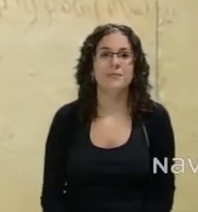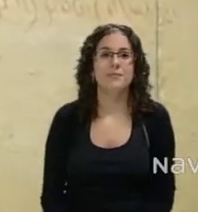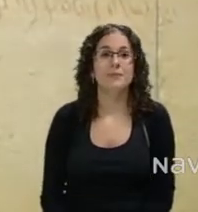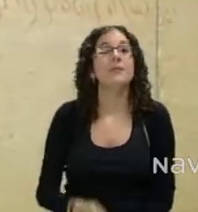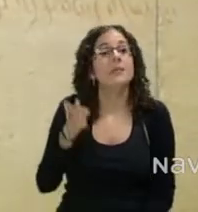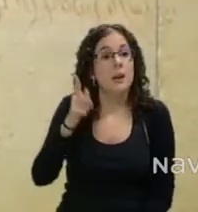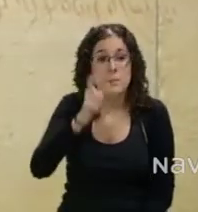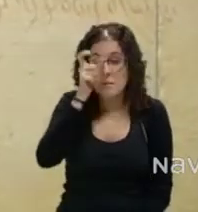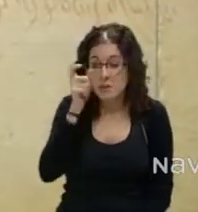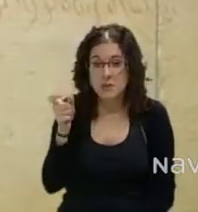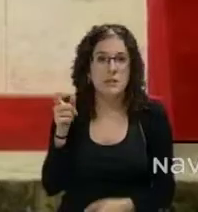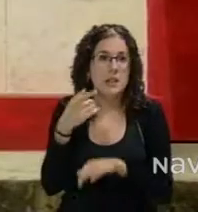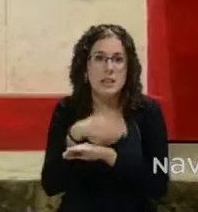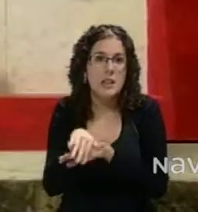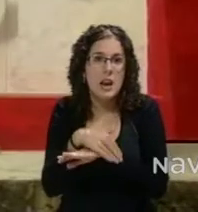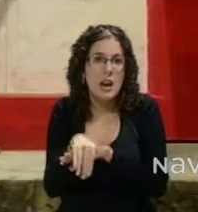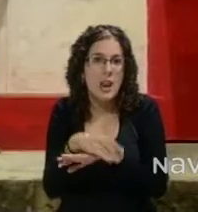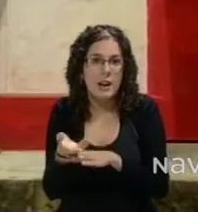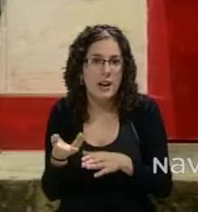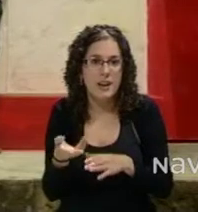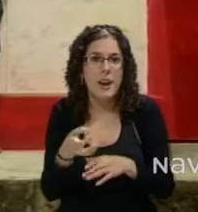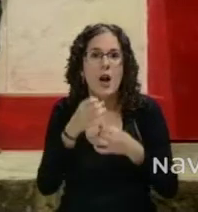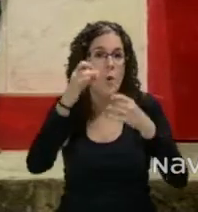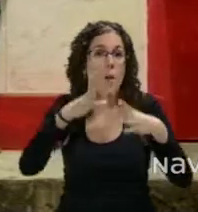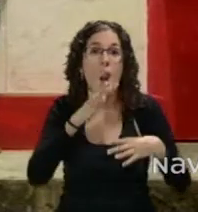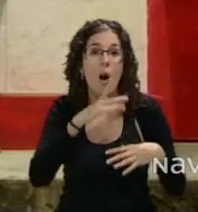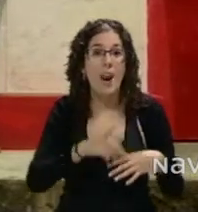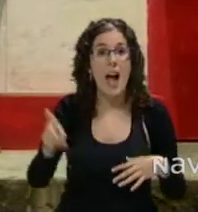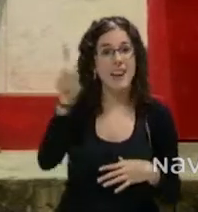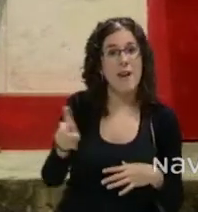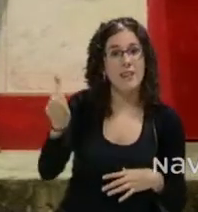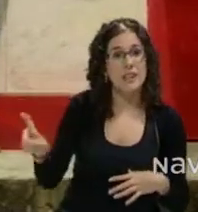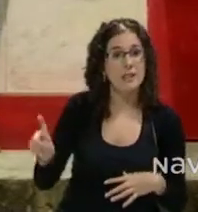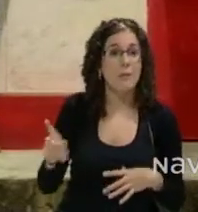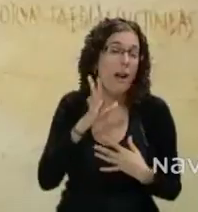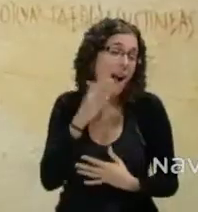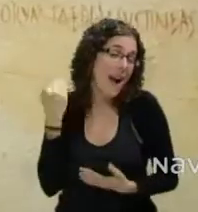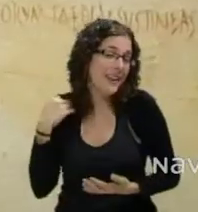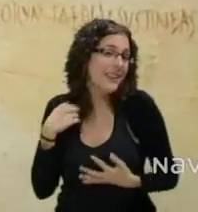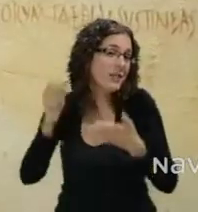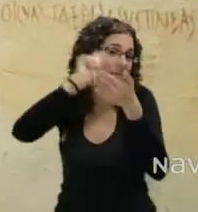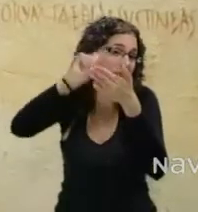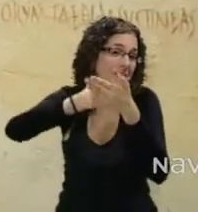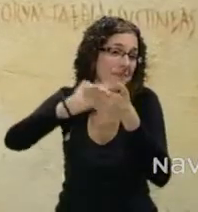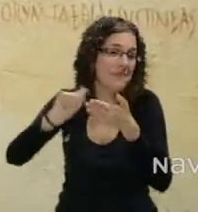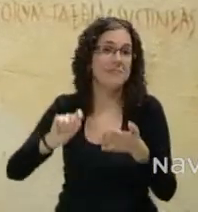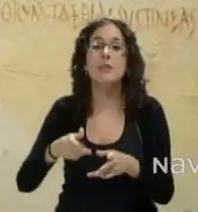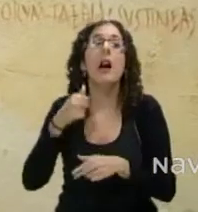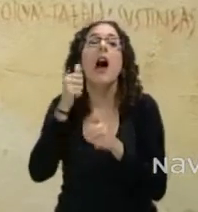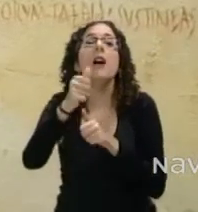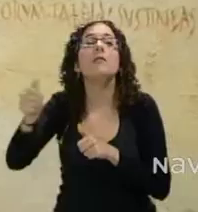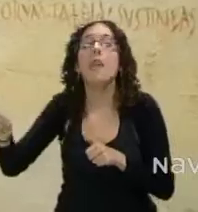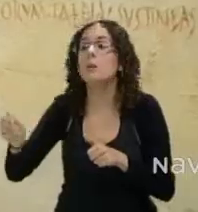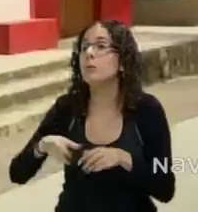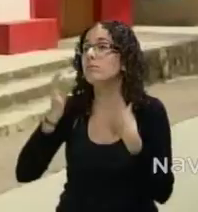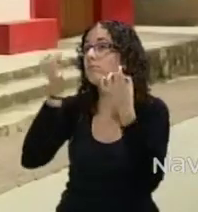hacía la gente de la calle, lo que hoy llamaríamos los grafitos, donde cada uno pues ponía lo que le venía en gana, por así decirlo, o sea, desde